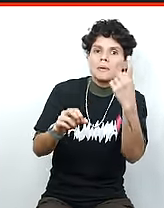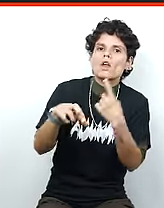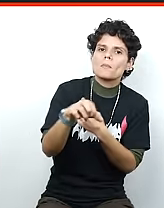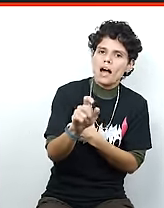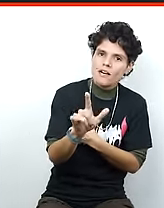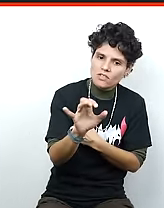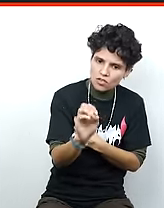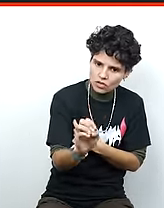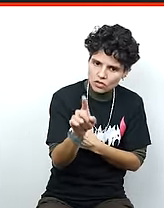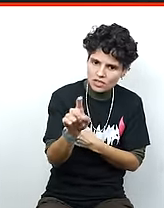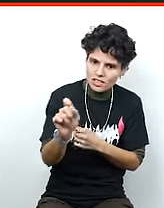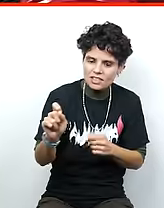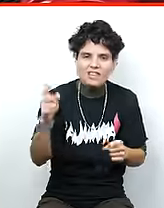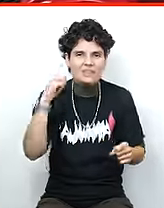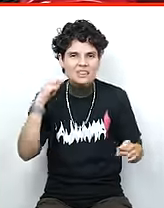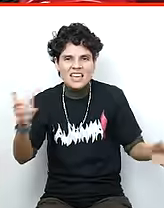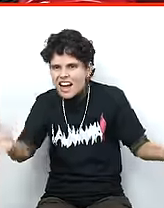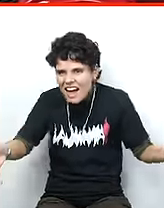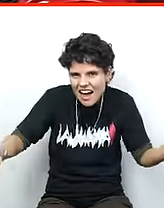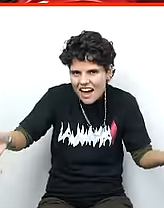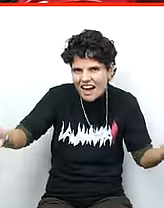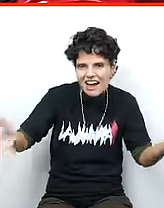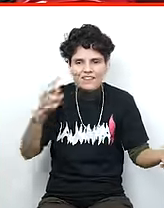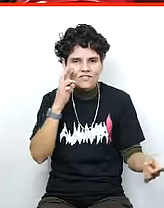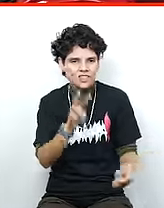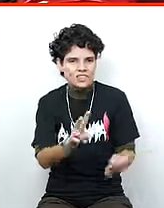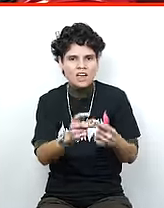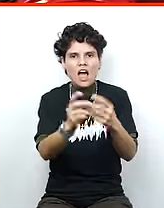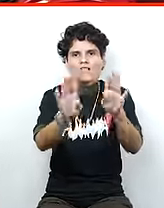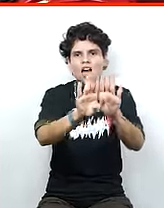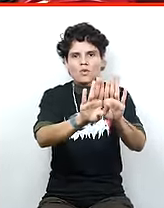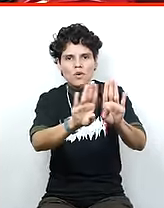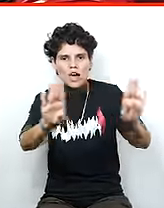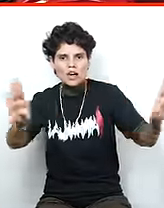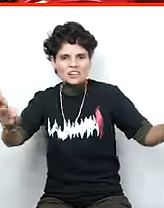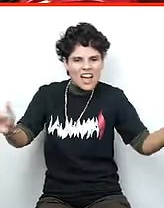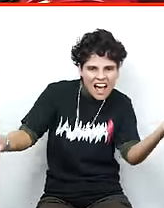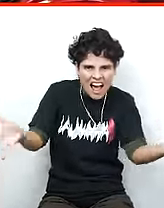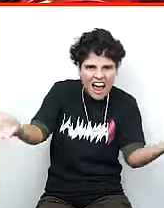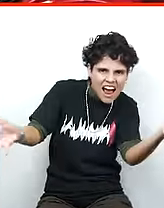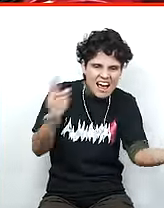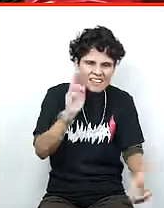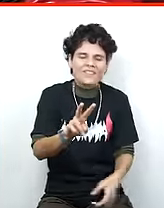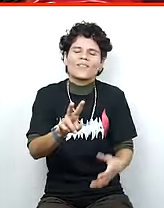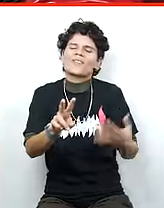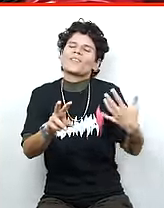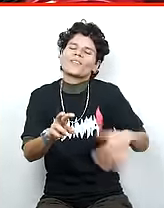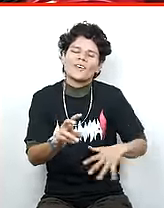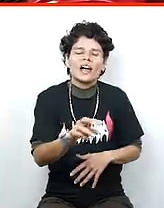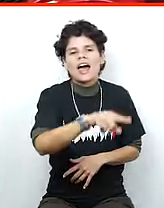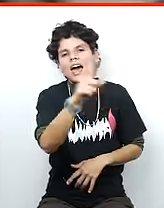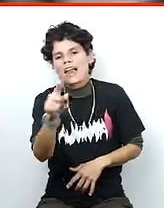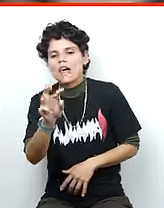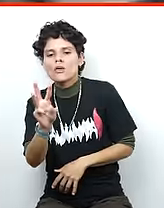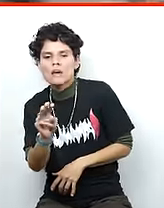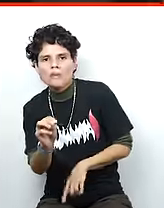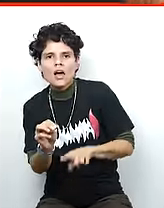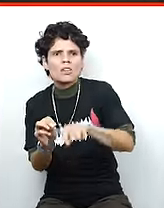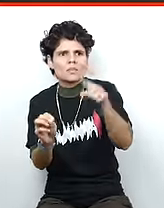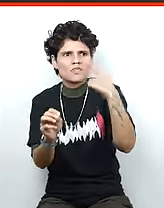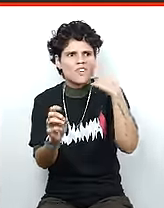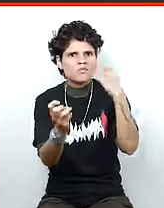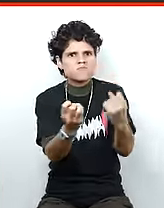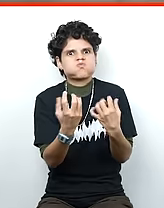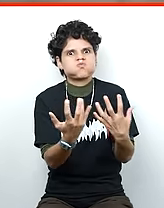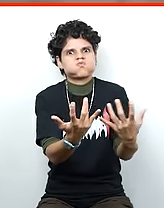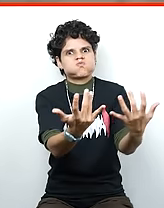Pablo. Fue el primer guan que ella así, cuando abrieron la puerta así, ahí estaba mi sangre. Después vi a mi mamá y ya después toda la